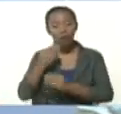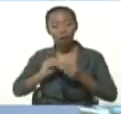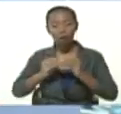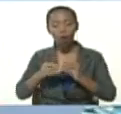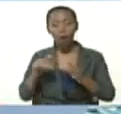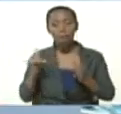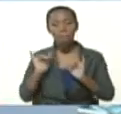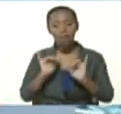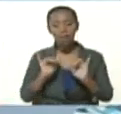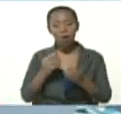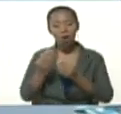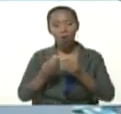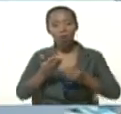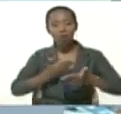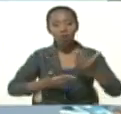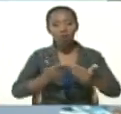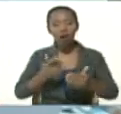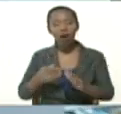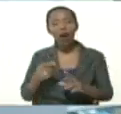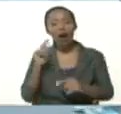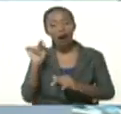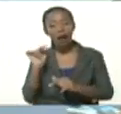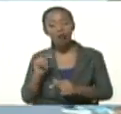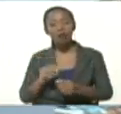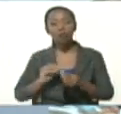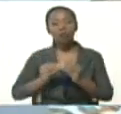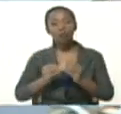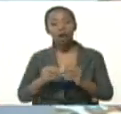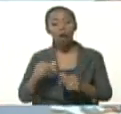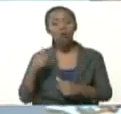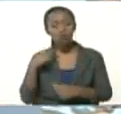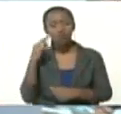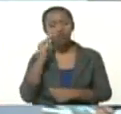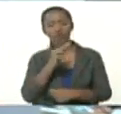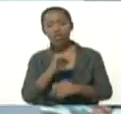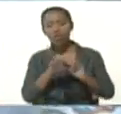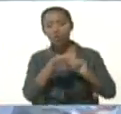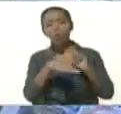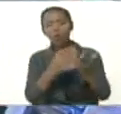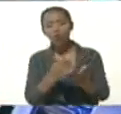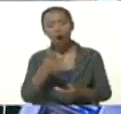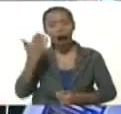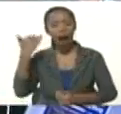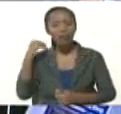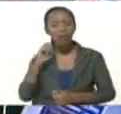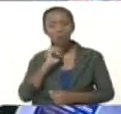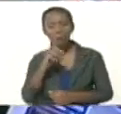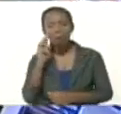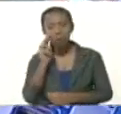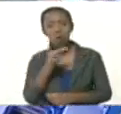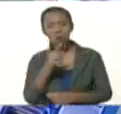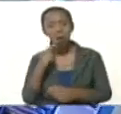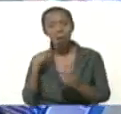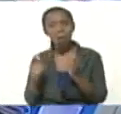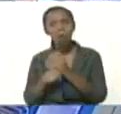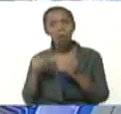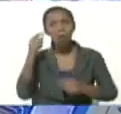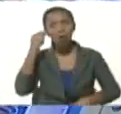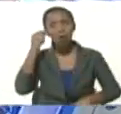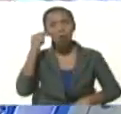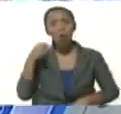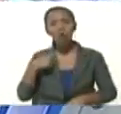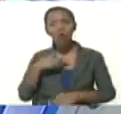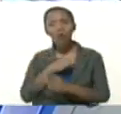sus trámites ante la Superintendencia Nacional. En el mundo yo he visto. La otra vez, ¿dónde fue que? La vez que fui a ver al